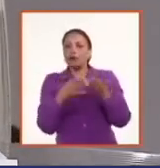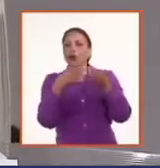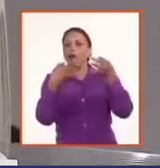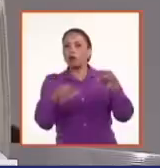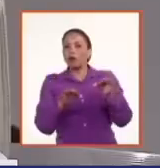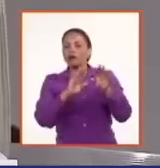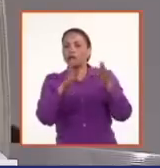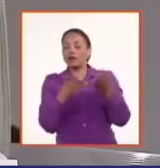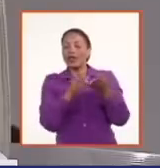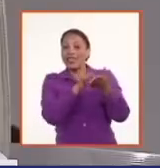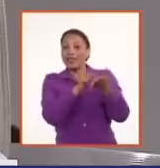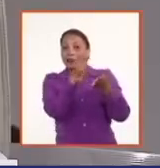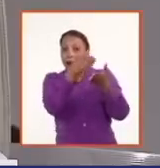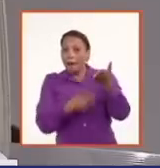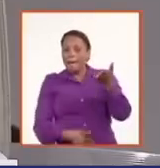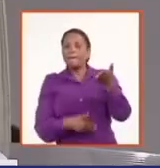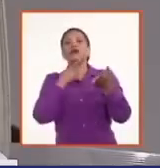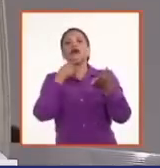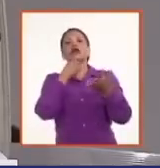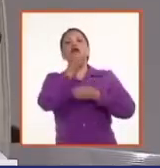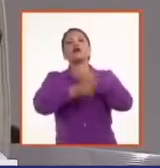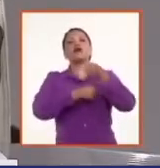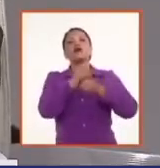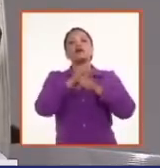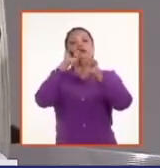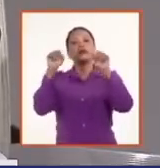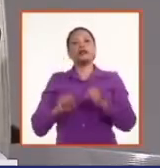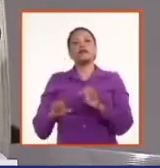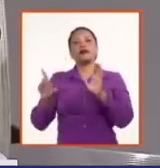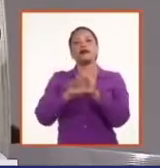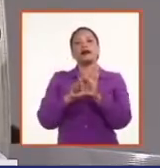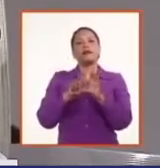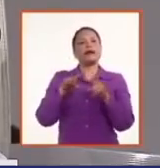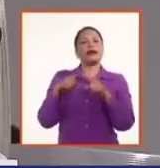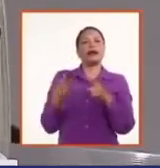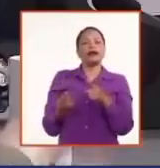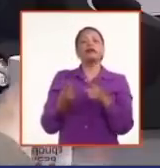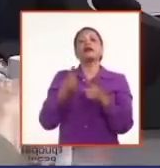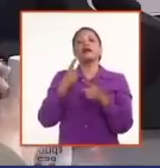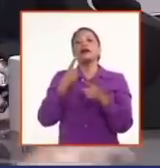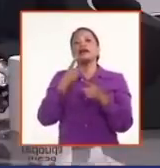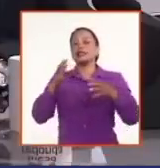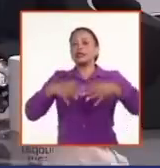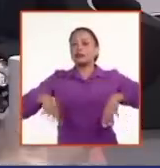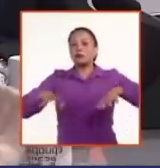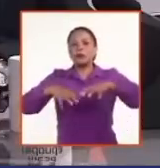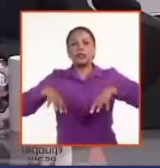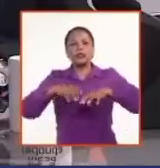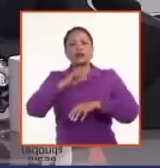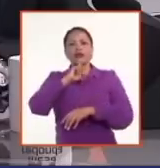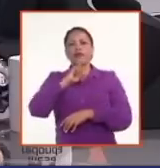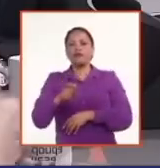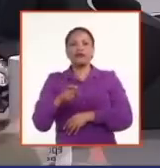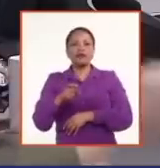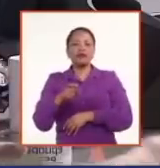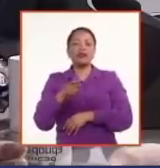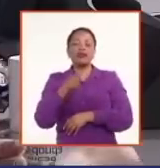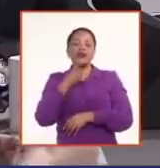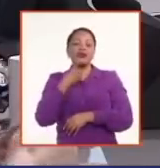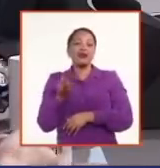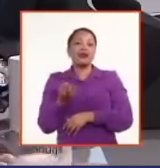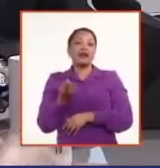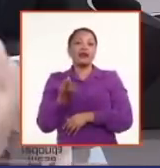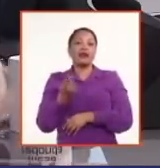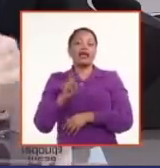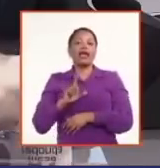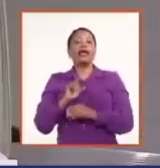puedan utilizar el sistema legal de un país para poner en crisis el orden, para restarle credibilidad al liderazgo